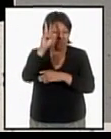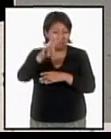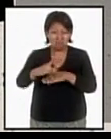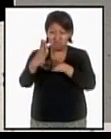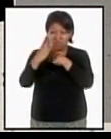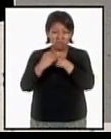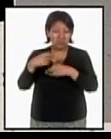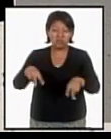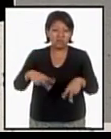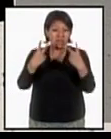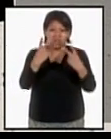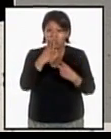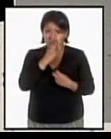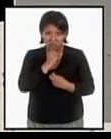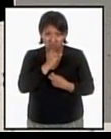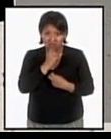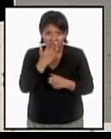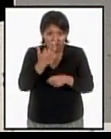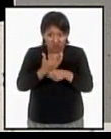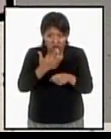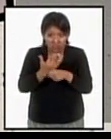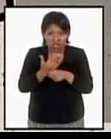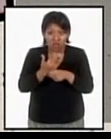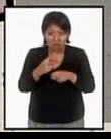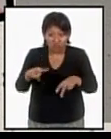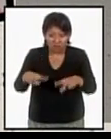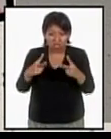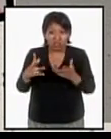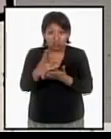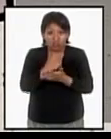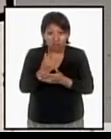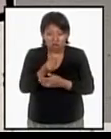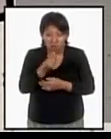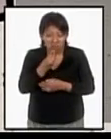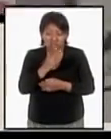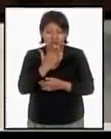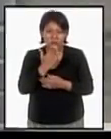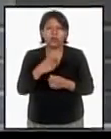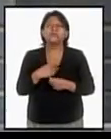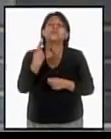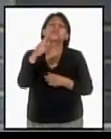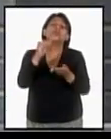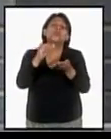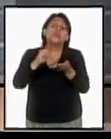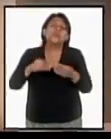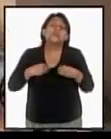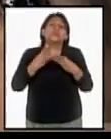Ahorita la verdad ya ni hemos sacado para la comida. ¿Cuánto vale la vida de usted?